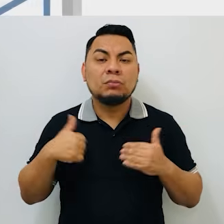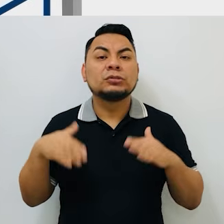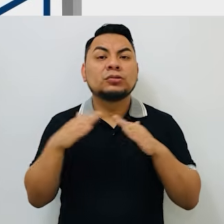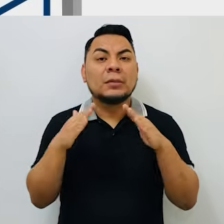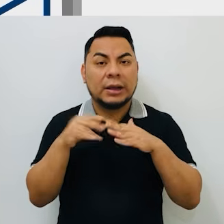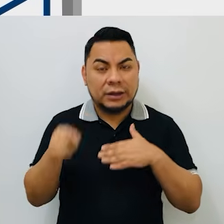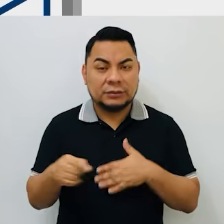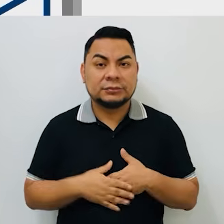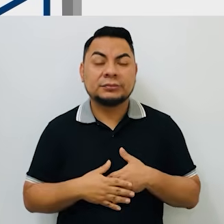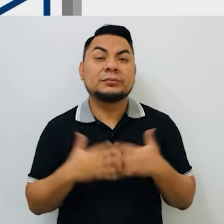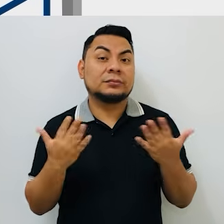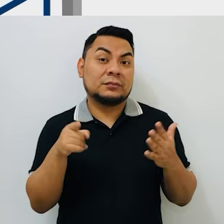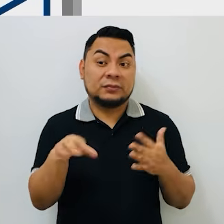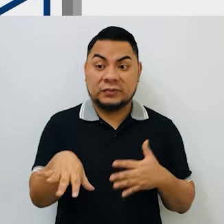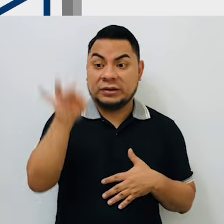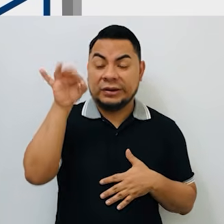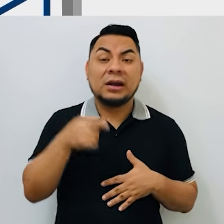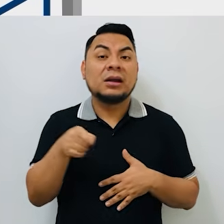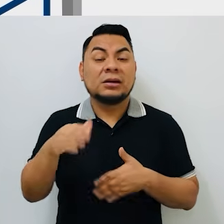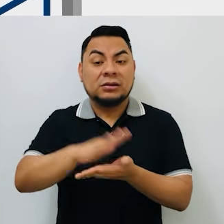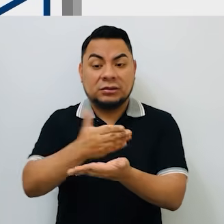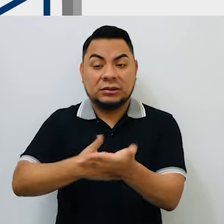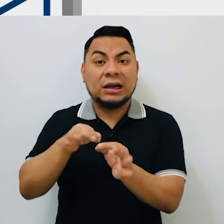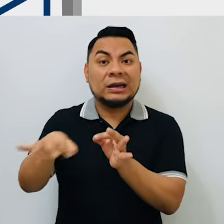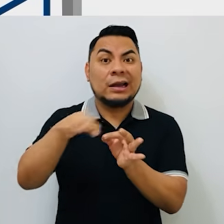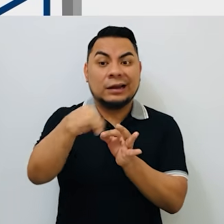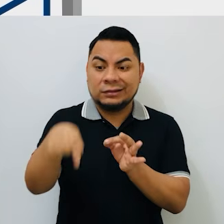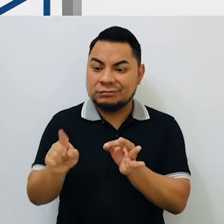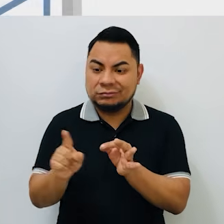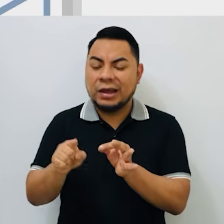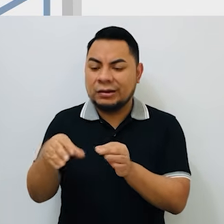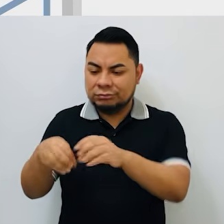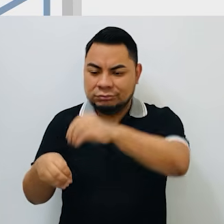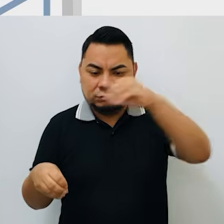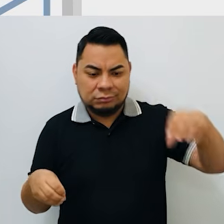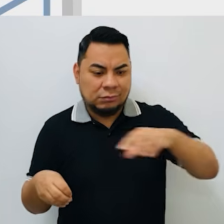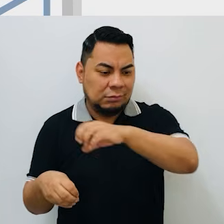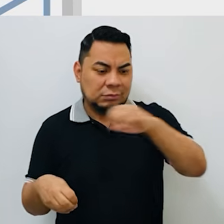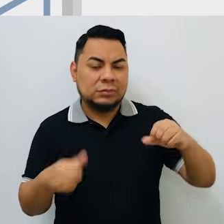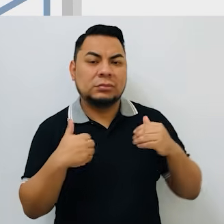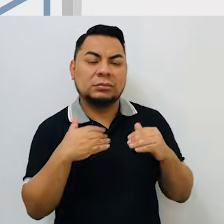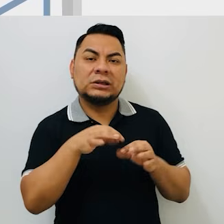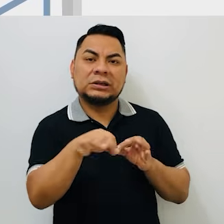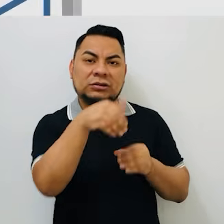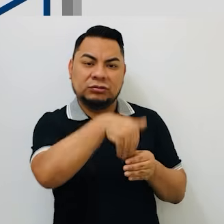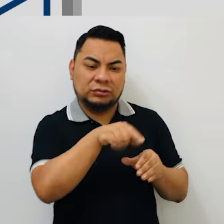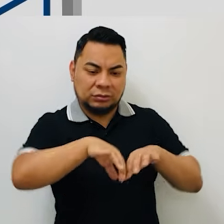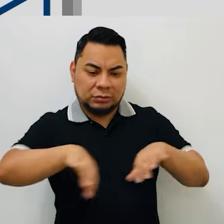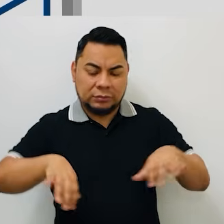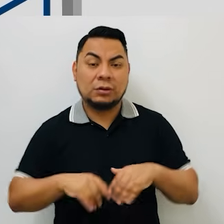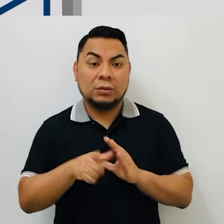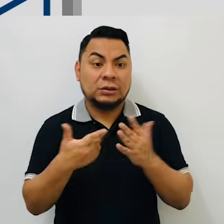el ánfora municipal. En caso de encontrar cédulas regionales, las colocan en el ánfora regional.